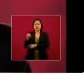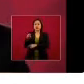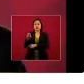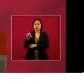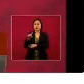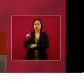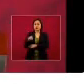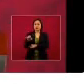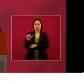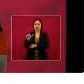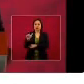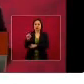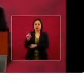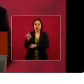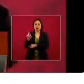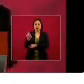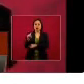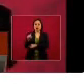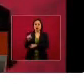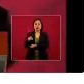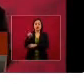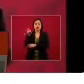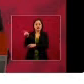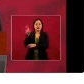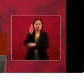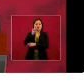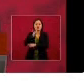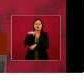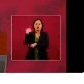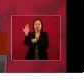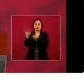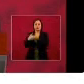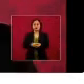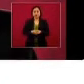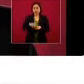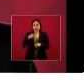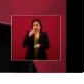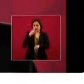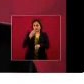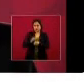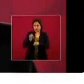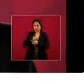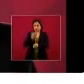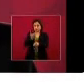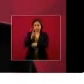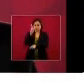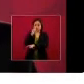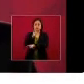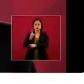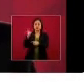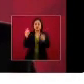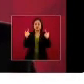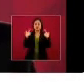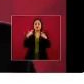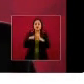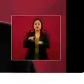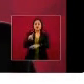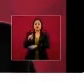el estado de mexico no recuerdo en qué y en qué sección estaba en la sección 36 o en la sección que